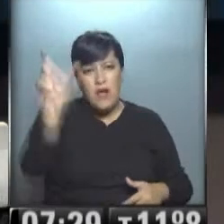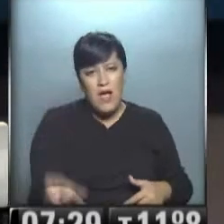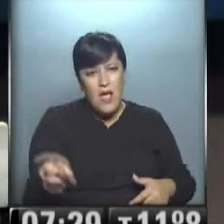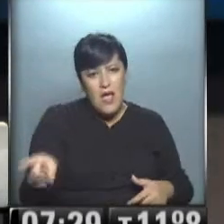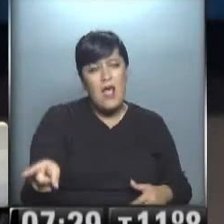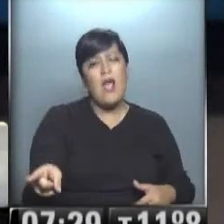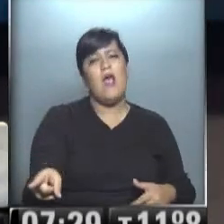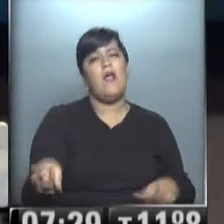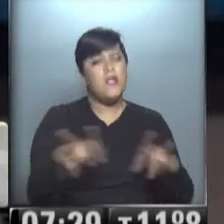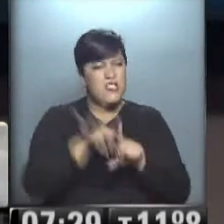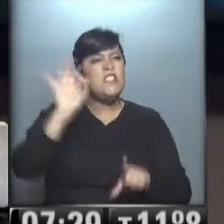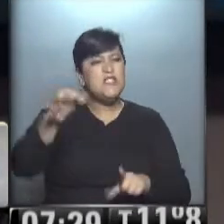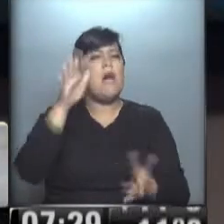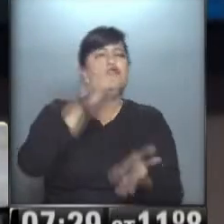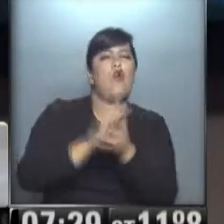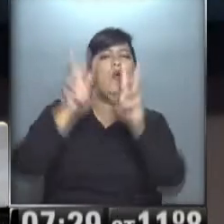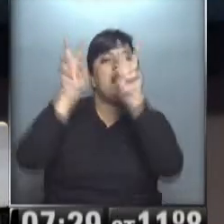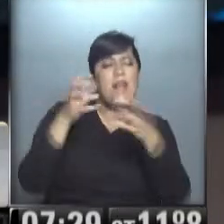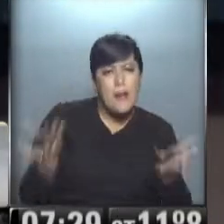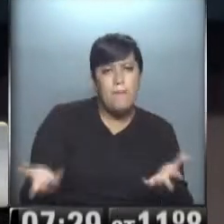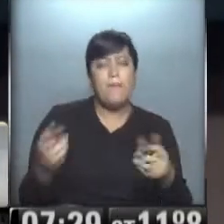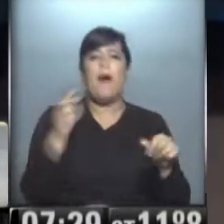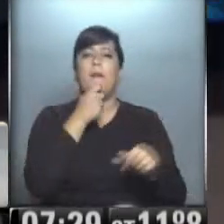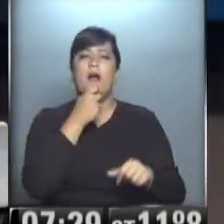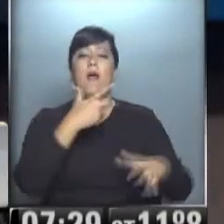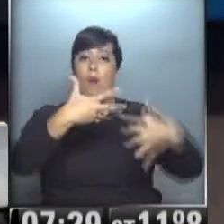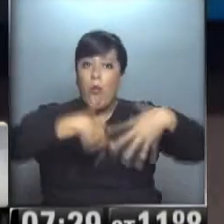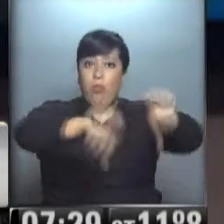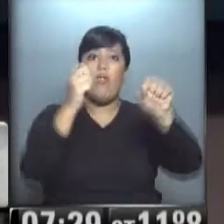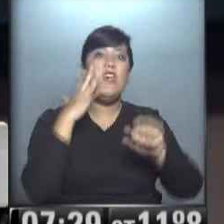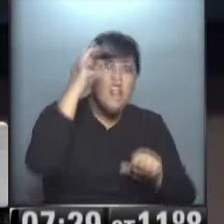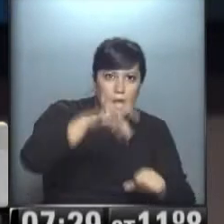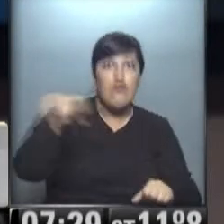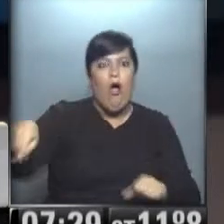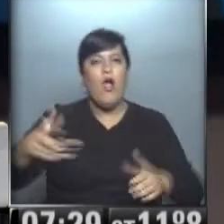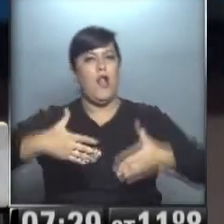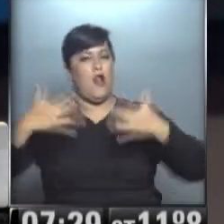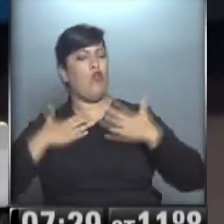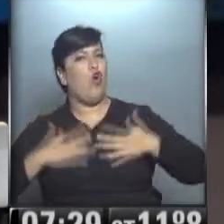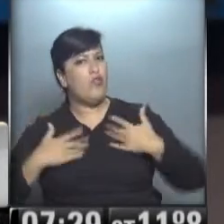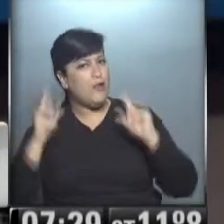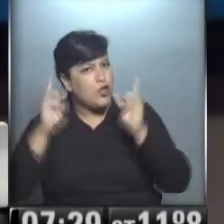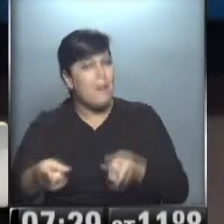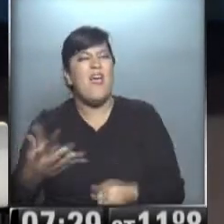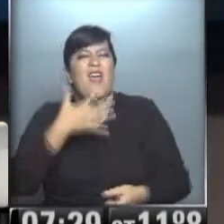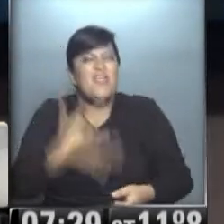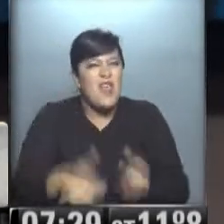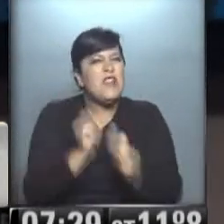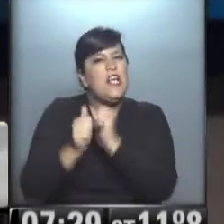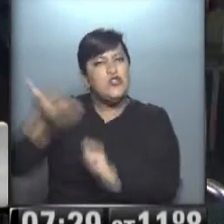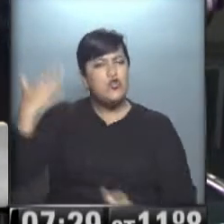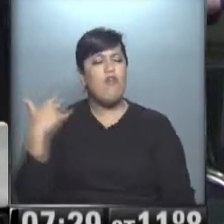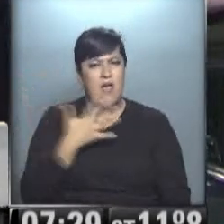está muy empapado en el tema se ponía contento cada vez que aparición nieto él es del palo está claro